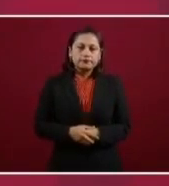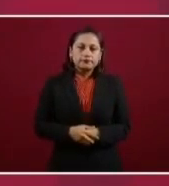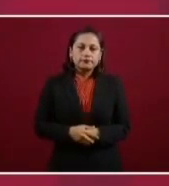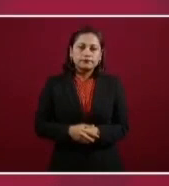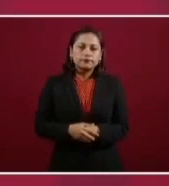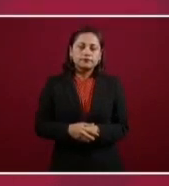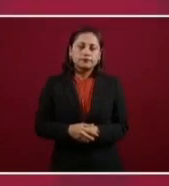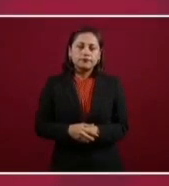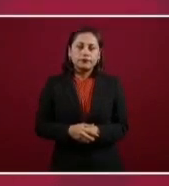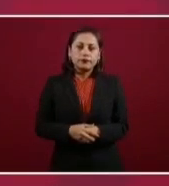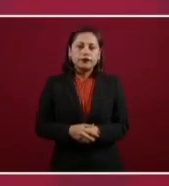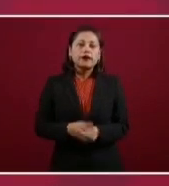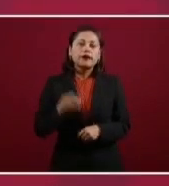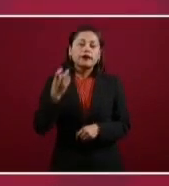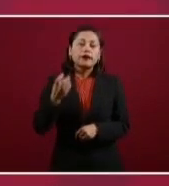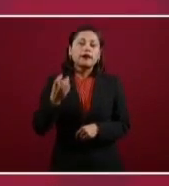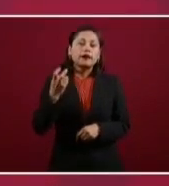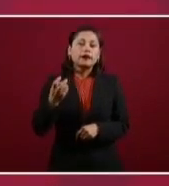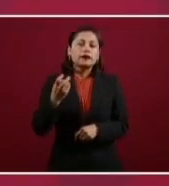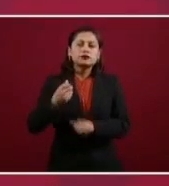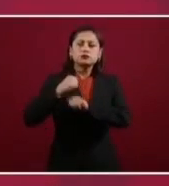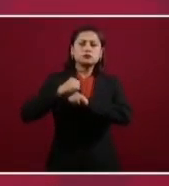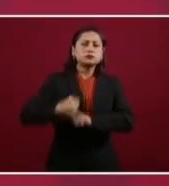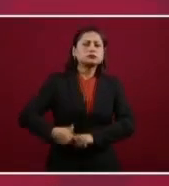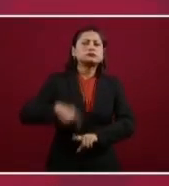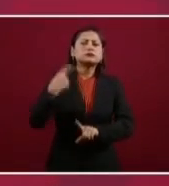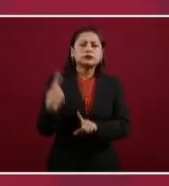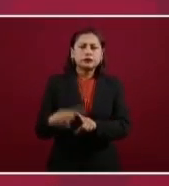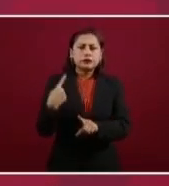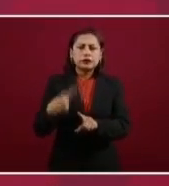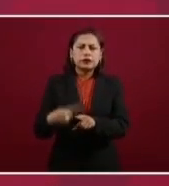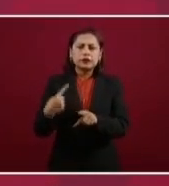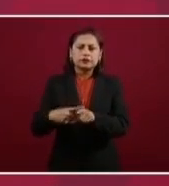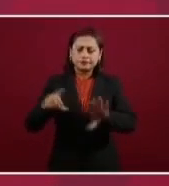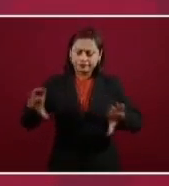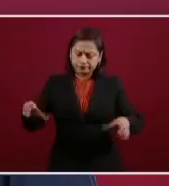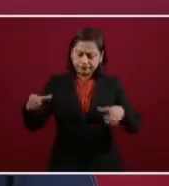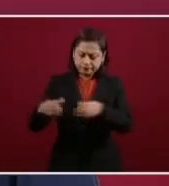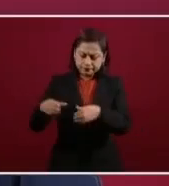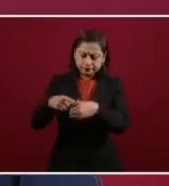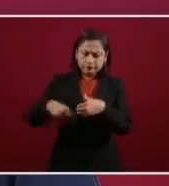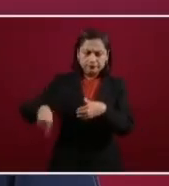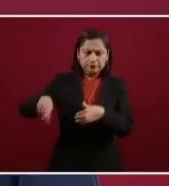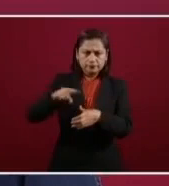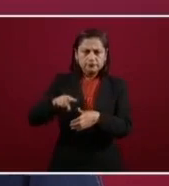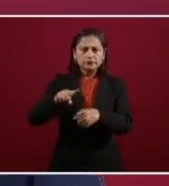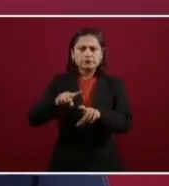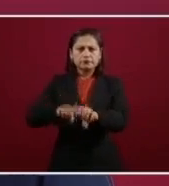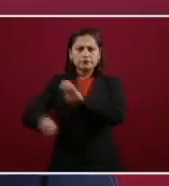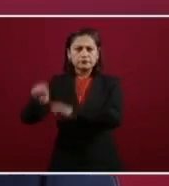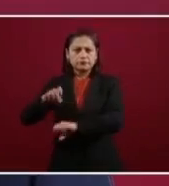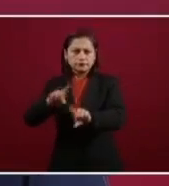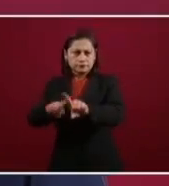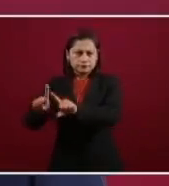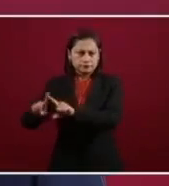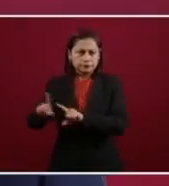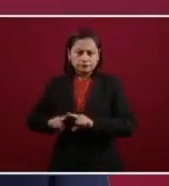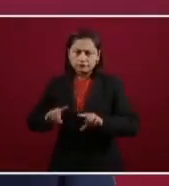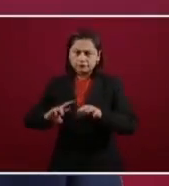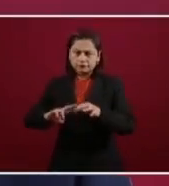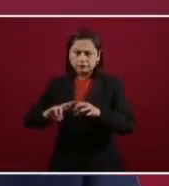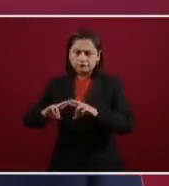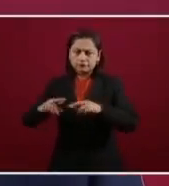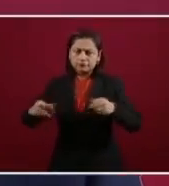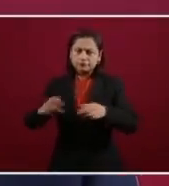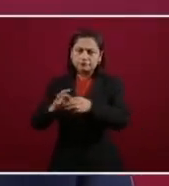a las cámaras y también a la labor de conciliación que tiene que hacer la